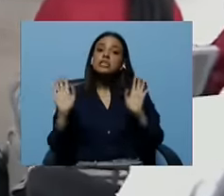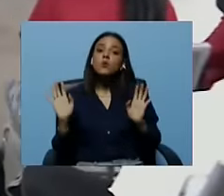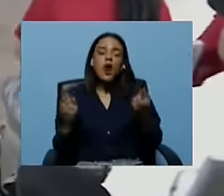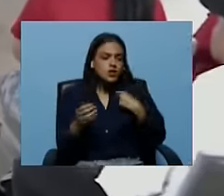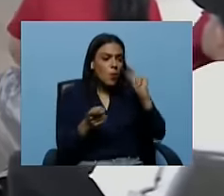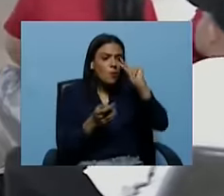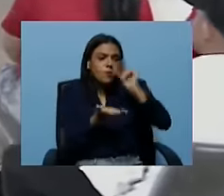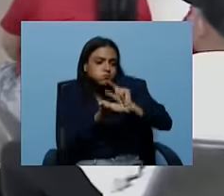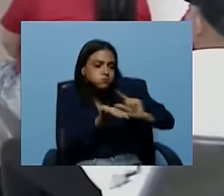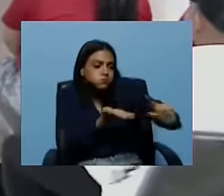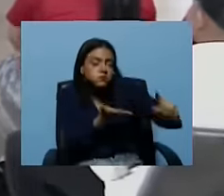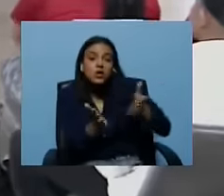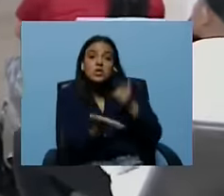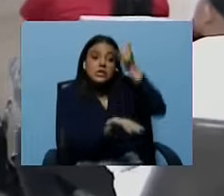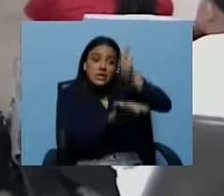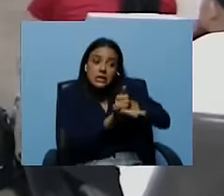recursos.